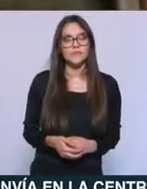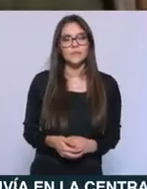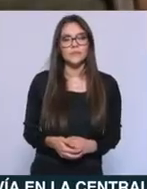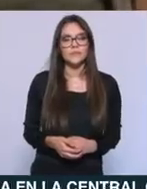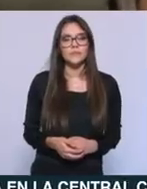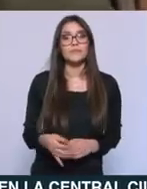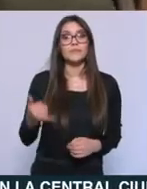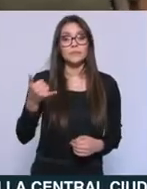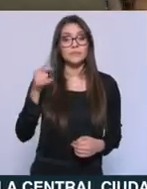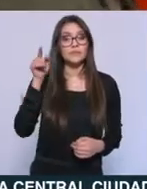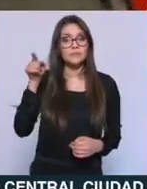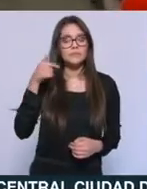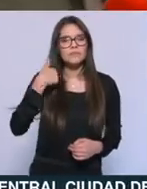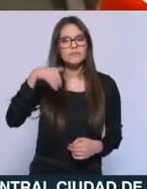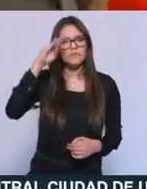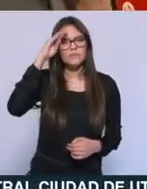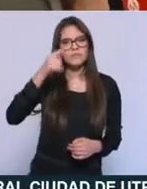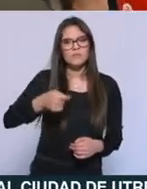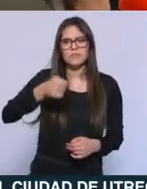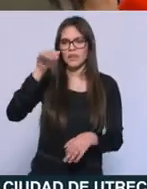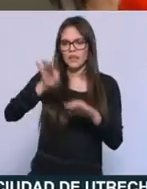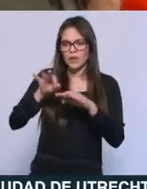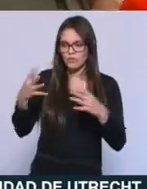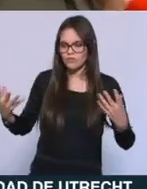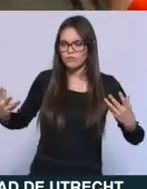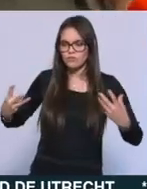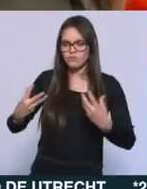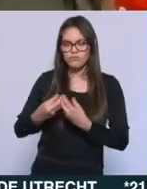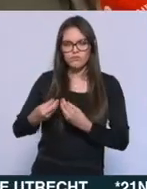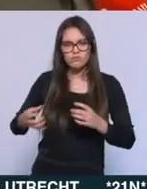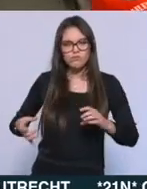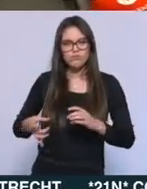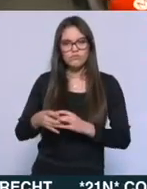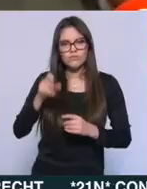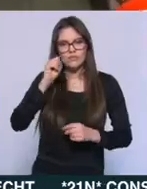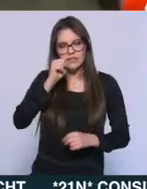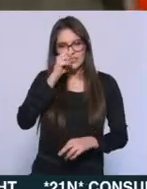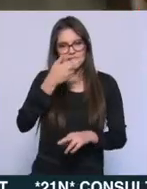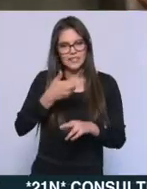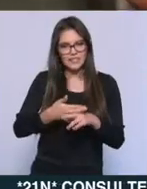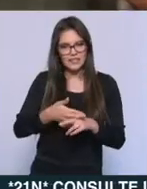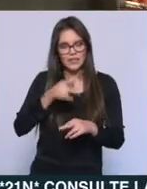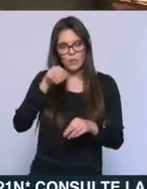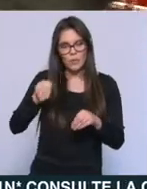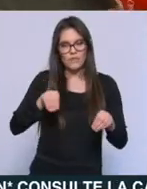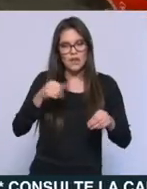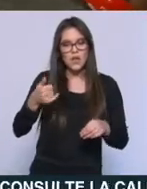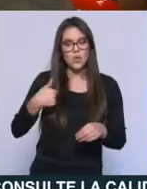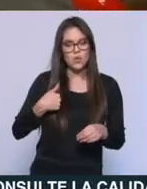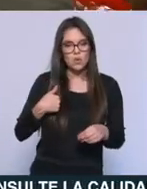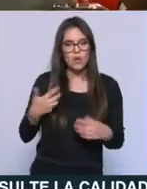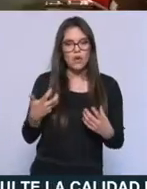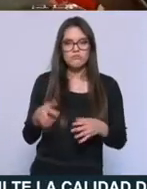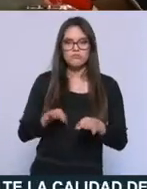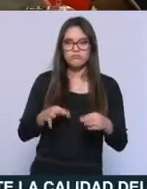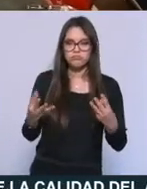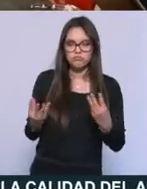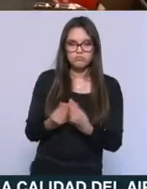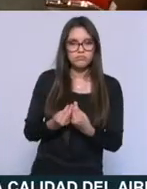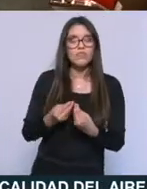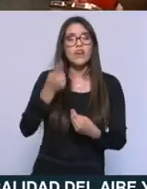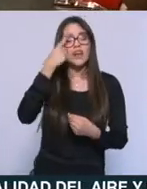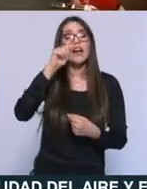Y creo que fue el primer trabajo conjunto que hicimos el secretario y su servidora. Fuimos a la línea